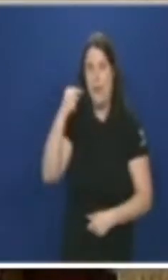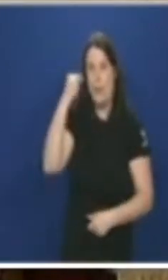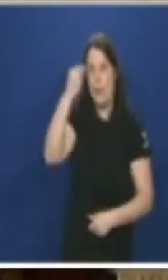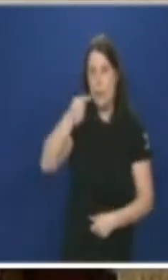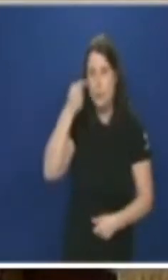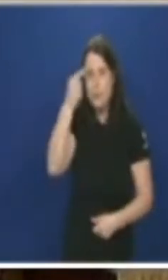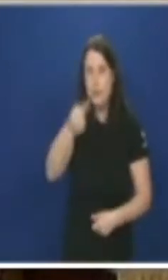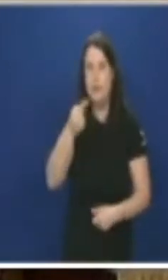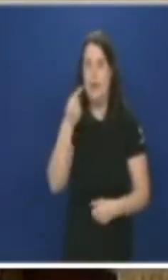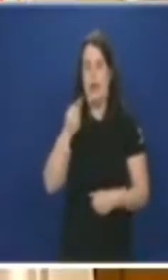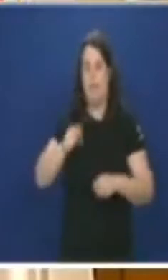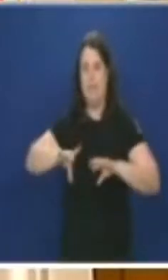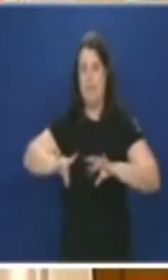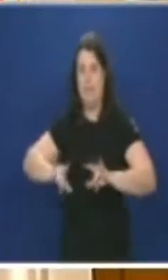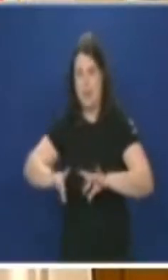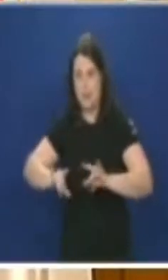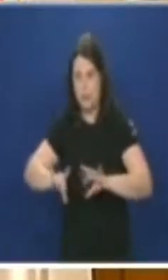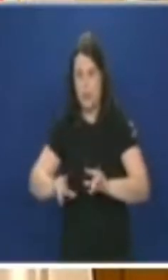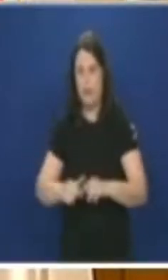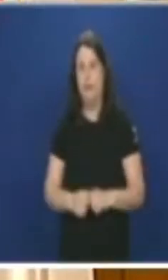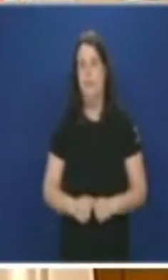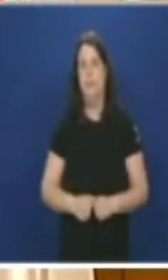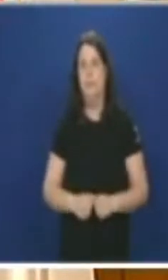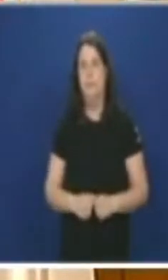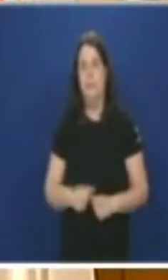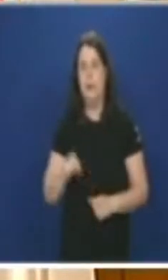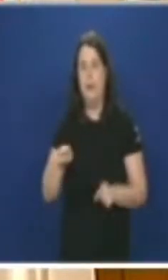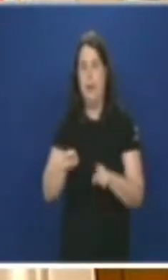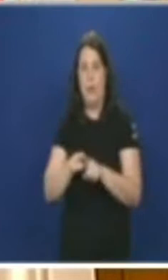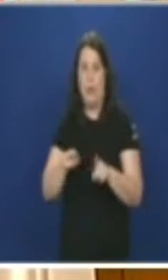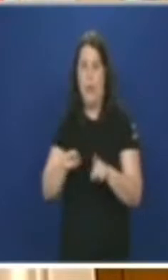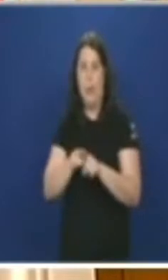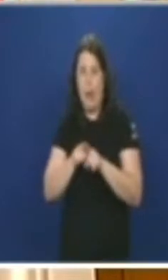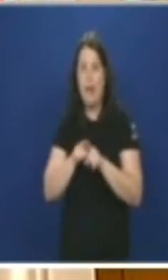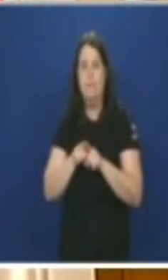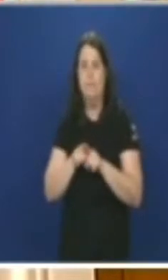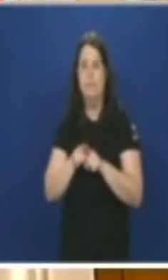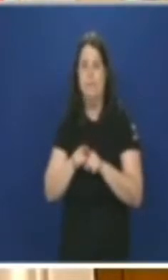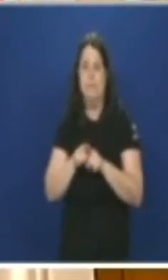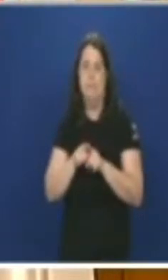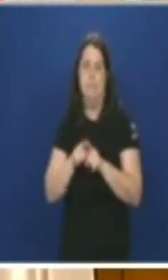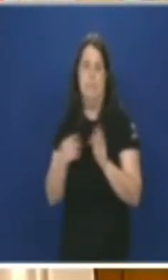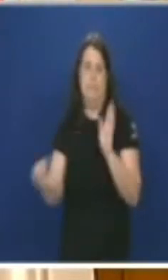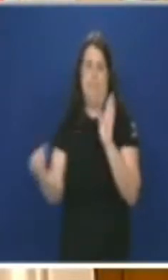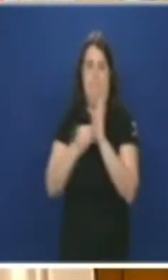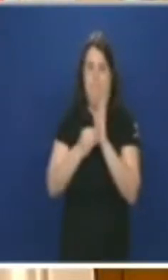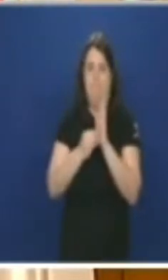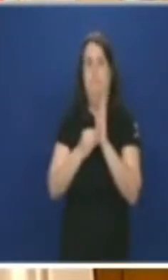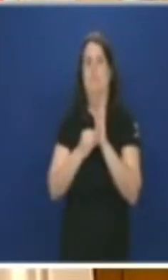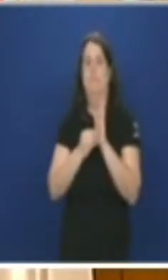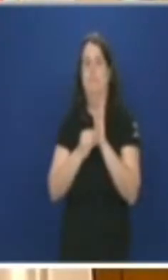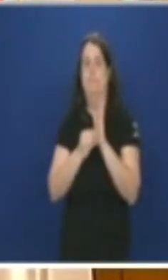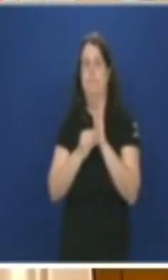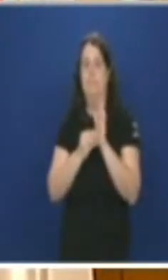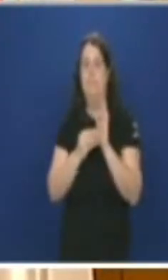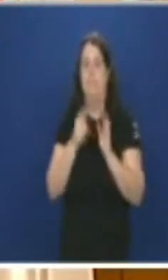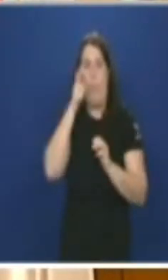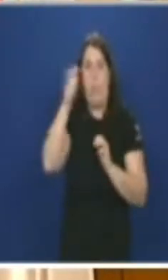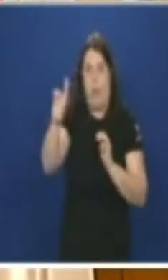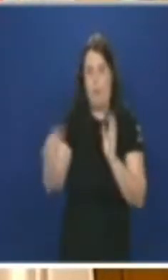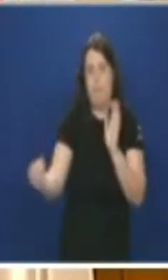e o seu territorio no lugar que lles ten que corresponder dentro do concerto dos